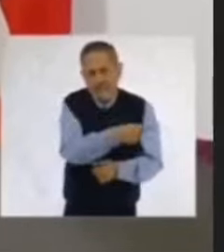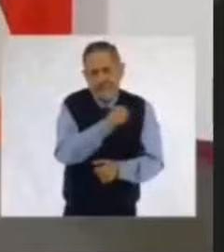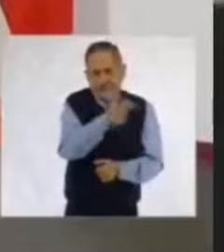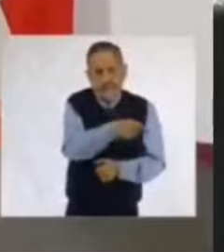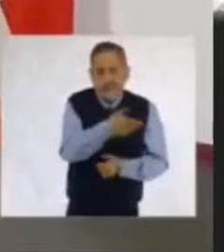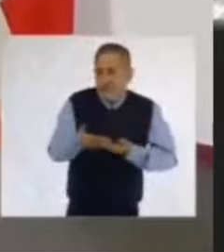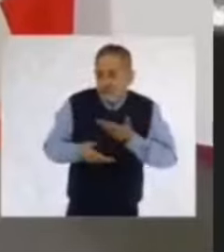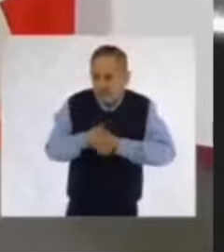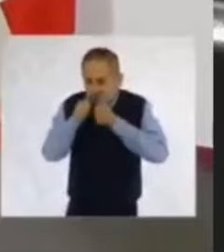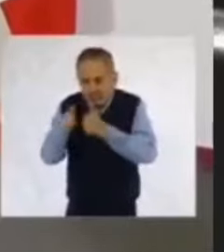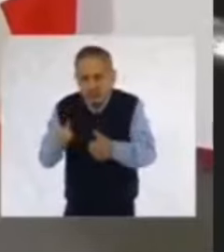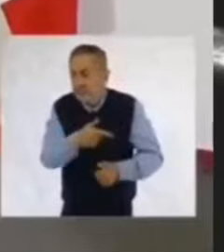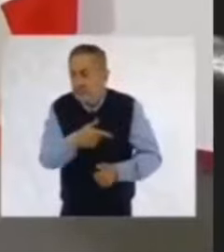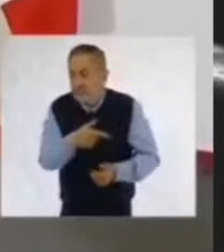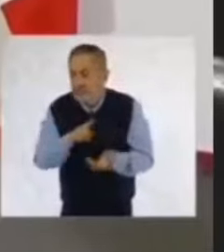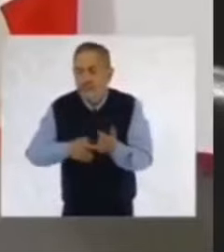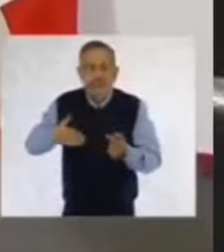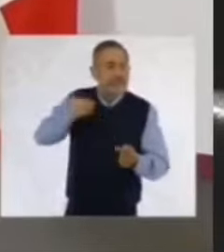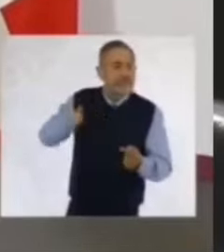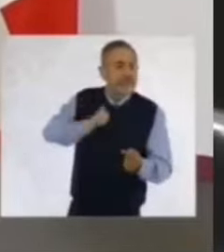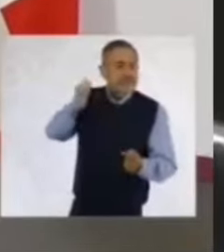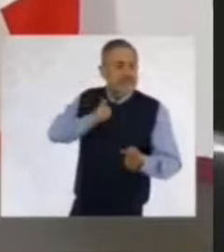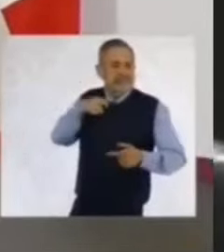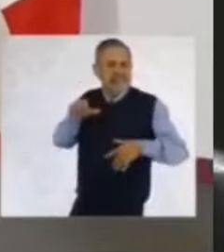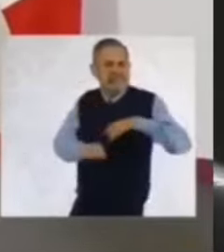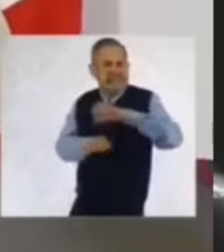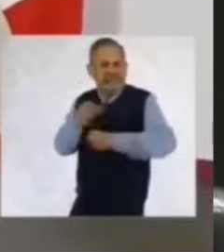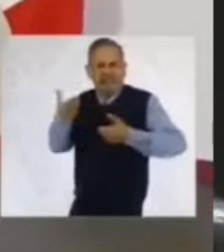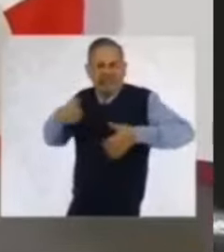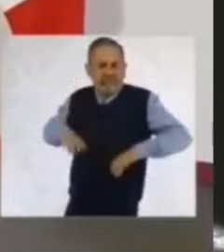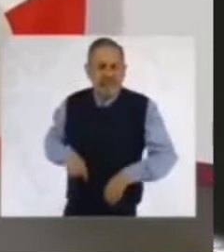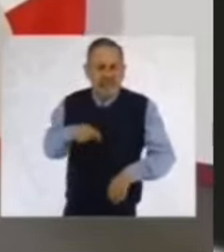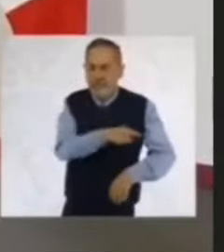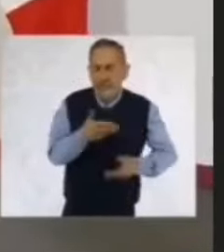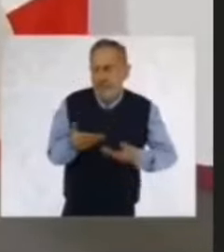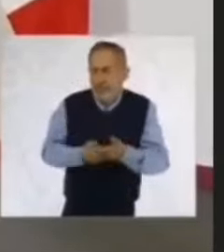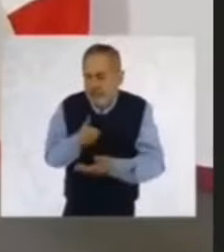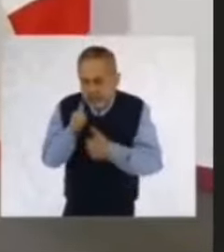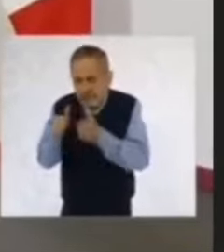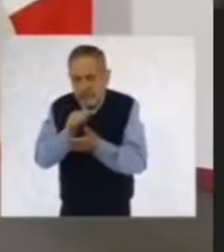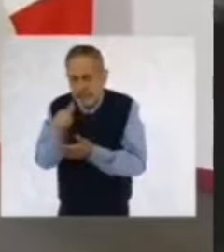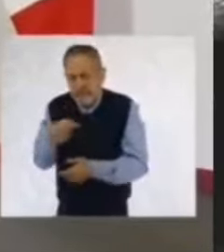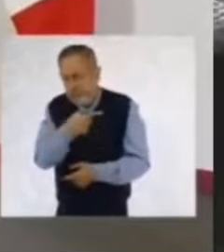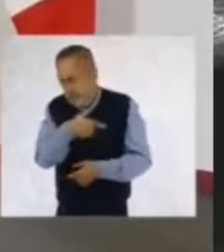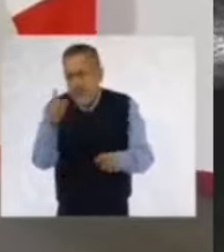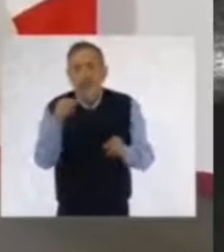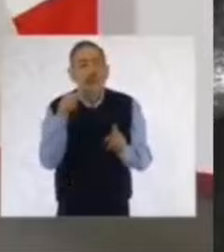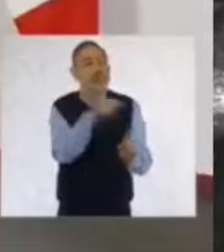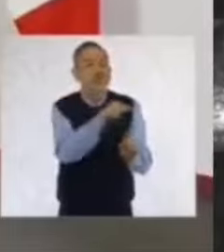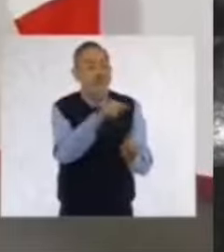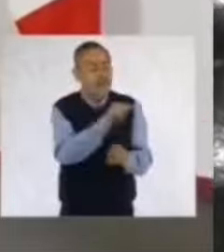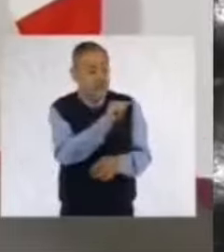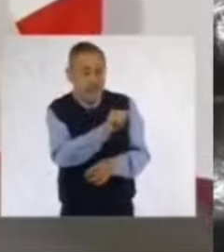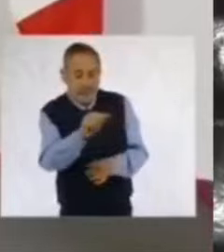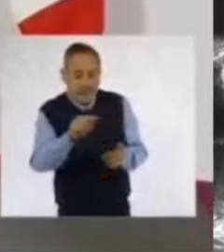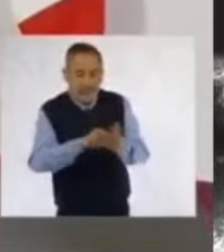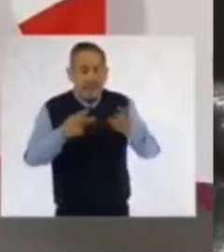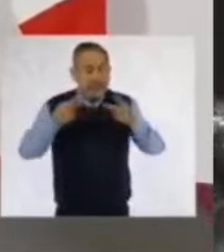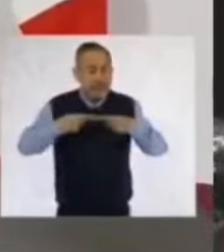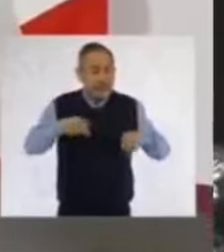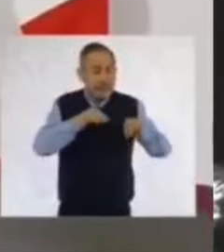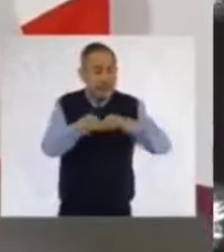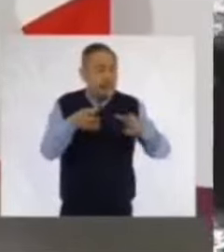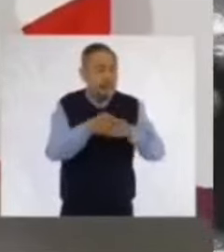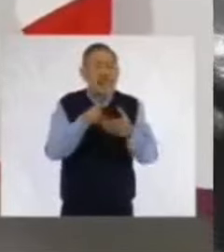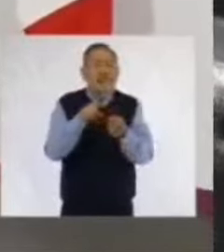está bastante bastante cañón lo que está pasando en estos momentos en la eh con la comisión y se están agarrando pero con